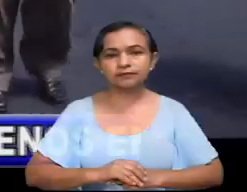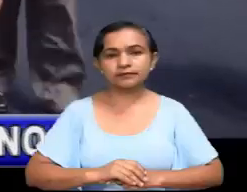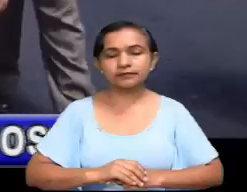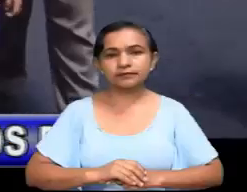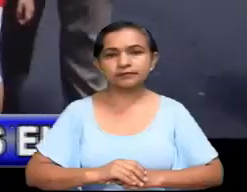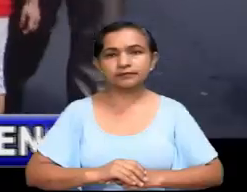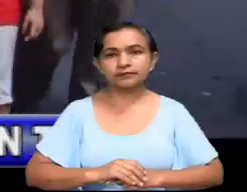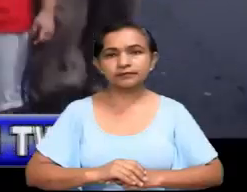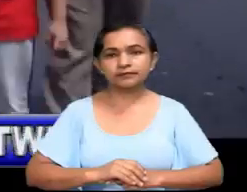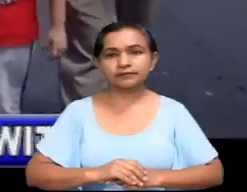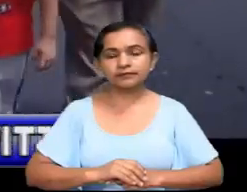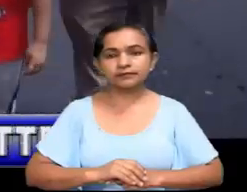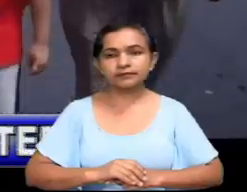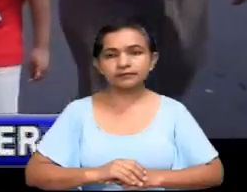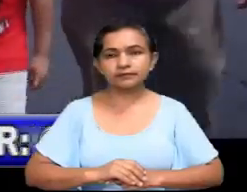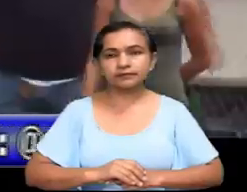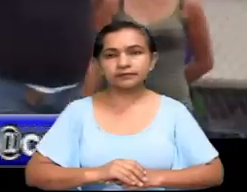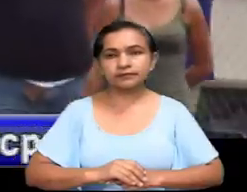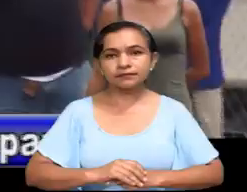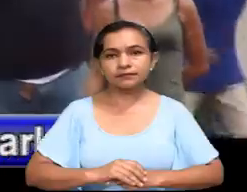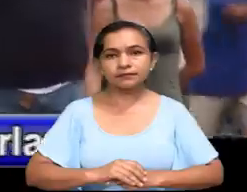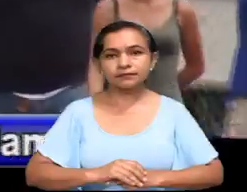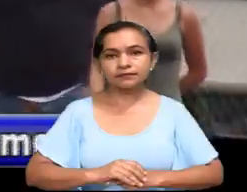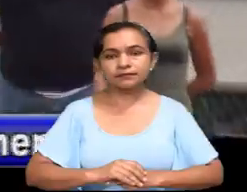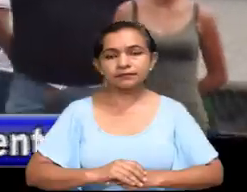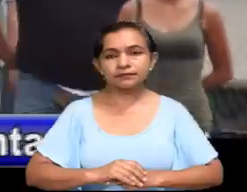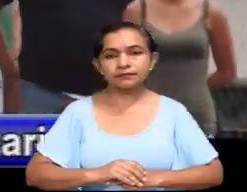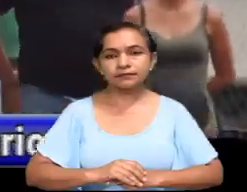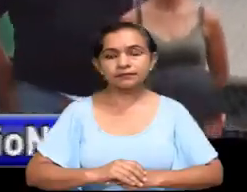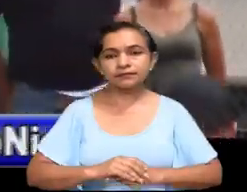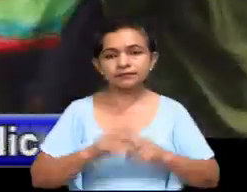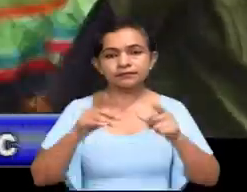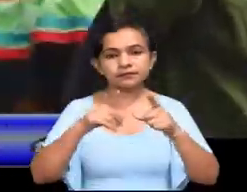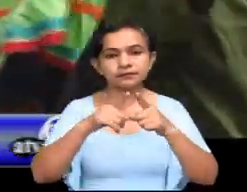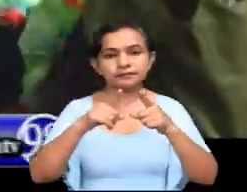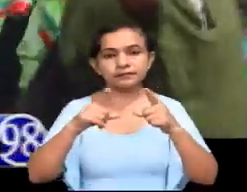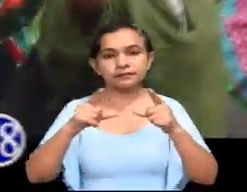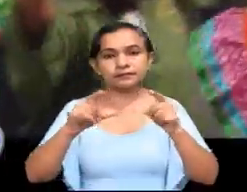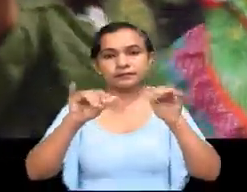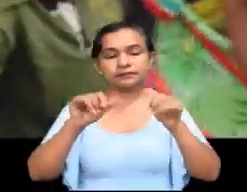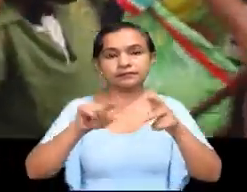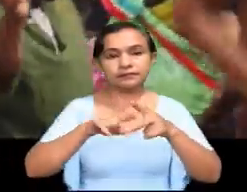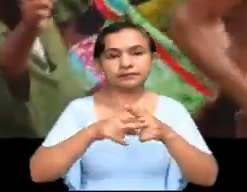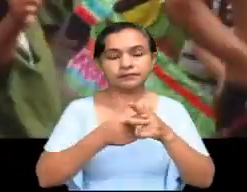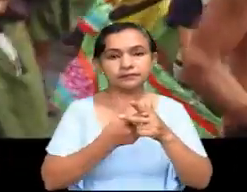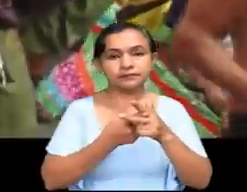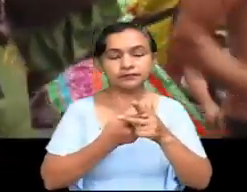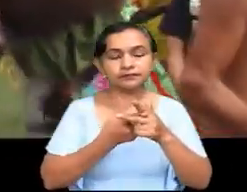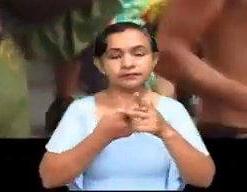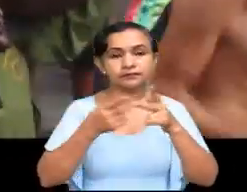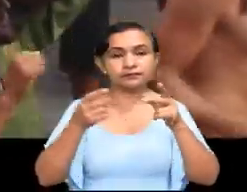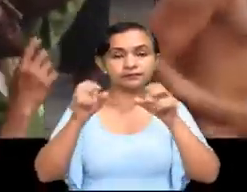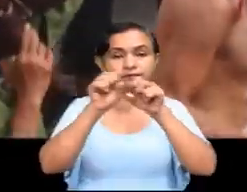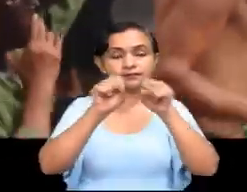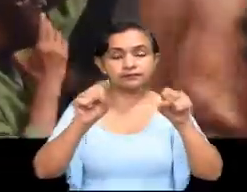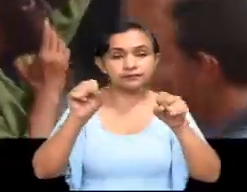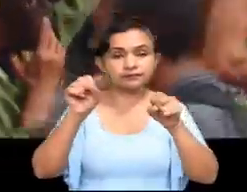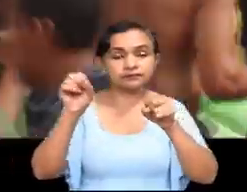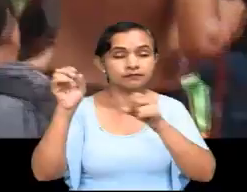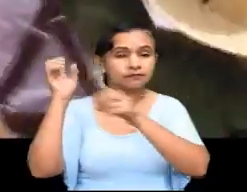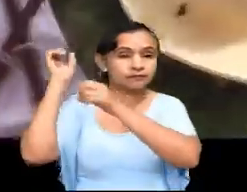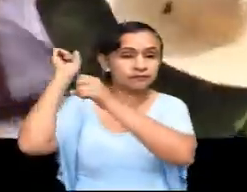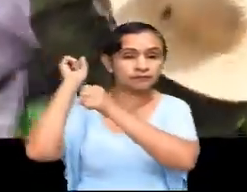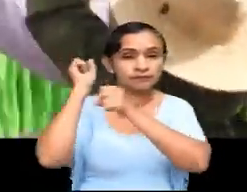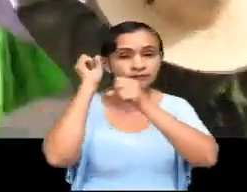Vamos a bailarle al santo en esta fiesta patronal. Managua se prepara para festejar a Santo Domingo de Guzmán. Y al respecto,